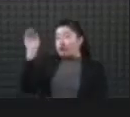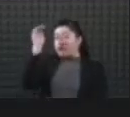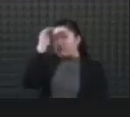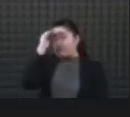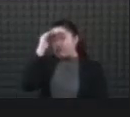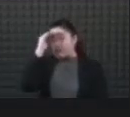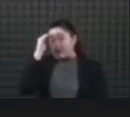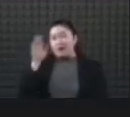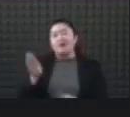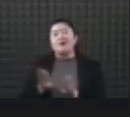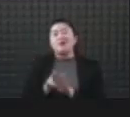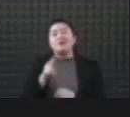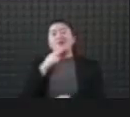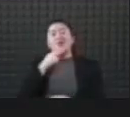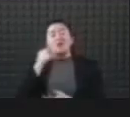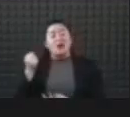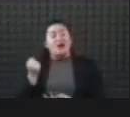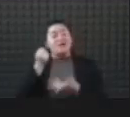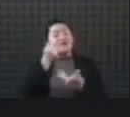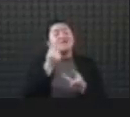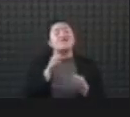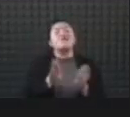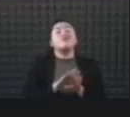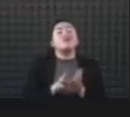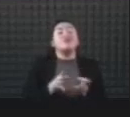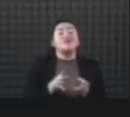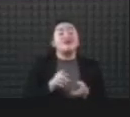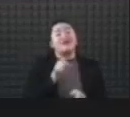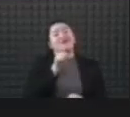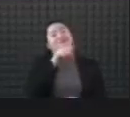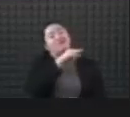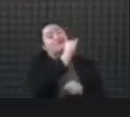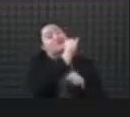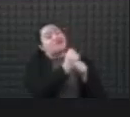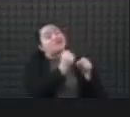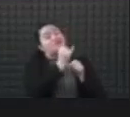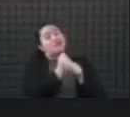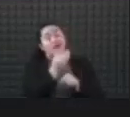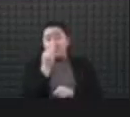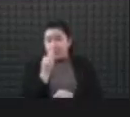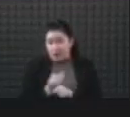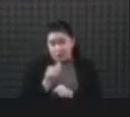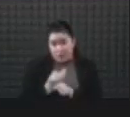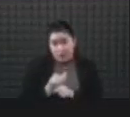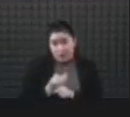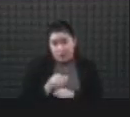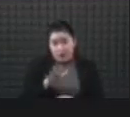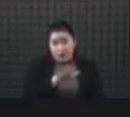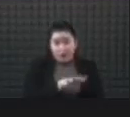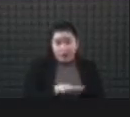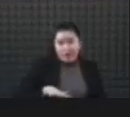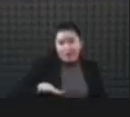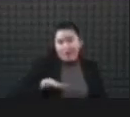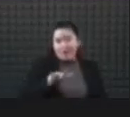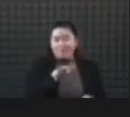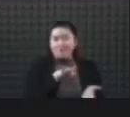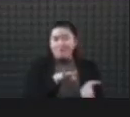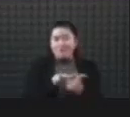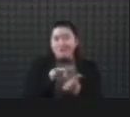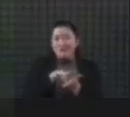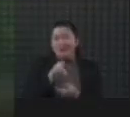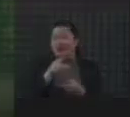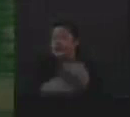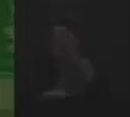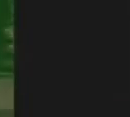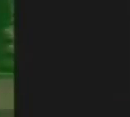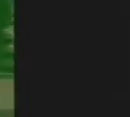ya que dedicaban los recursos públicos hoy los recursos públicos se dedican para beneficio del pueblo de la gente no para espiar a